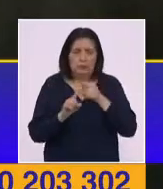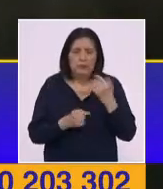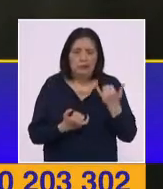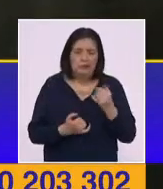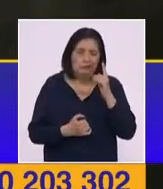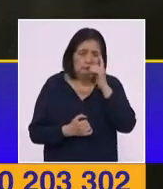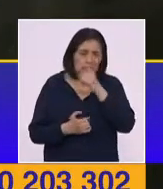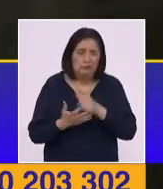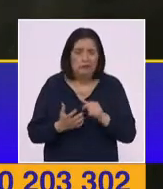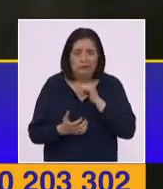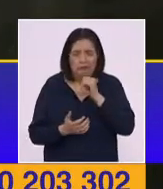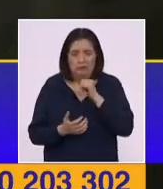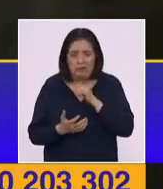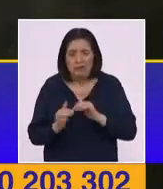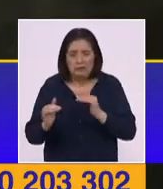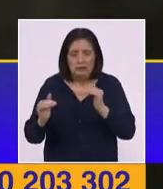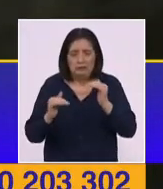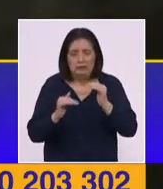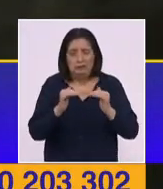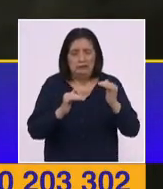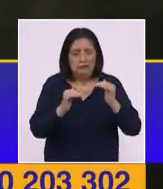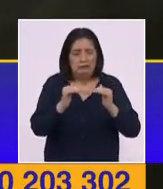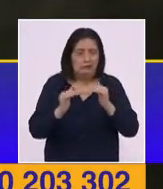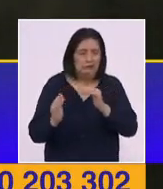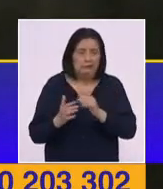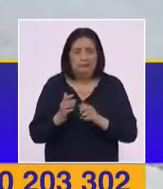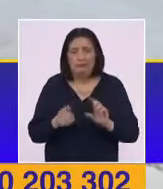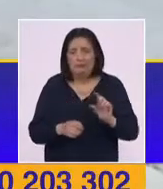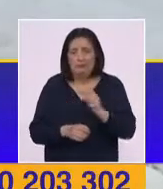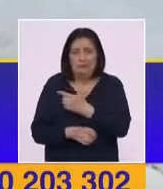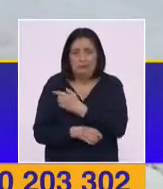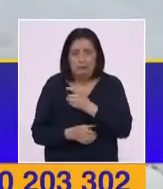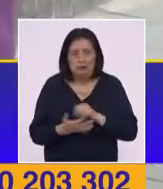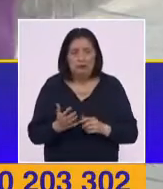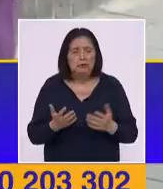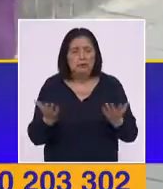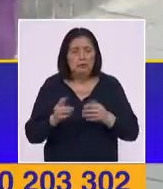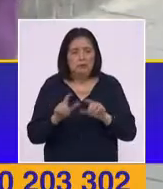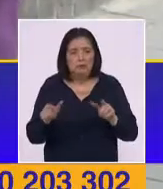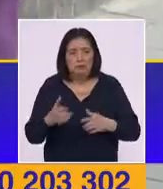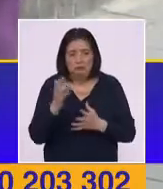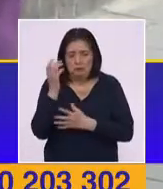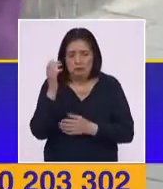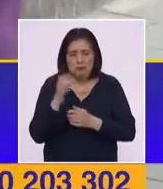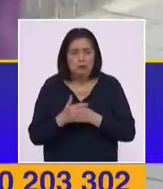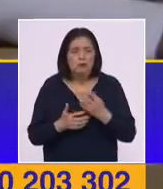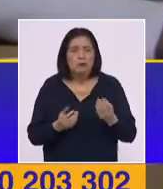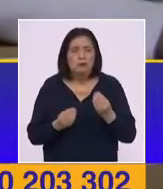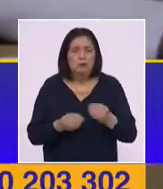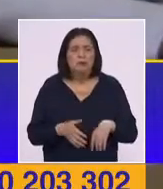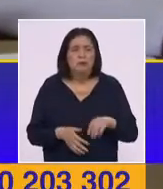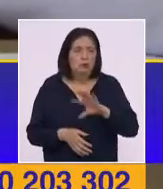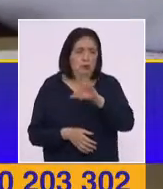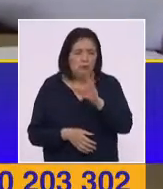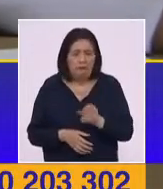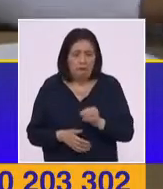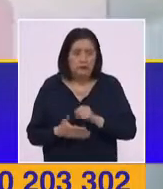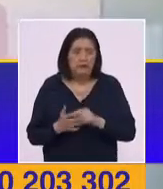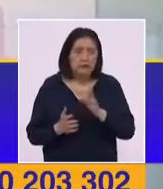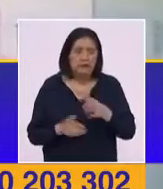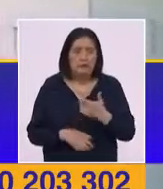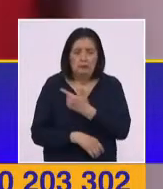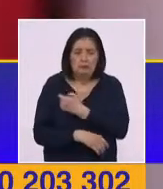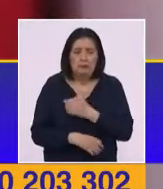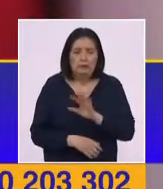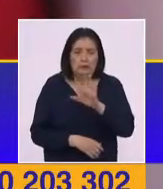lejana debido a la falta de equidad en el reparto del medicamento, sobre todo en territorios más pobres como el continente africano, que apenas ha